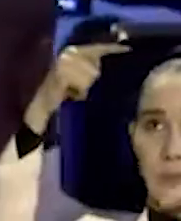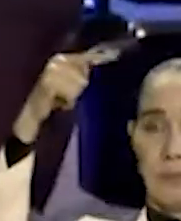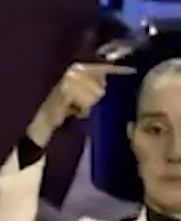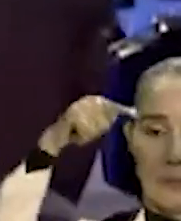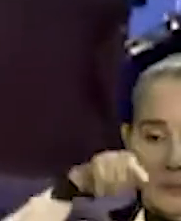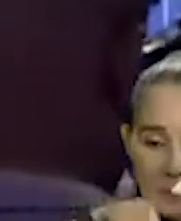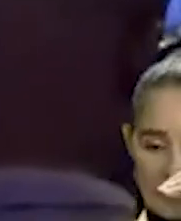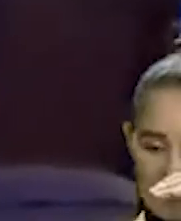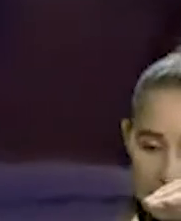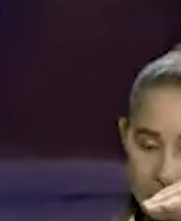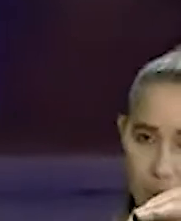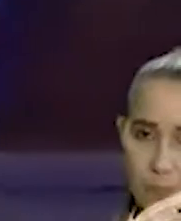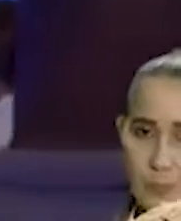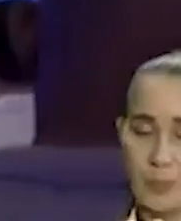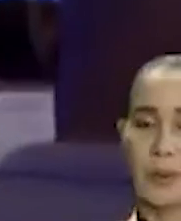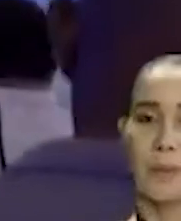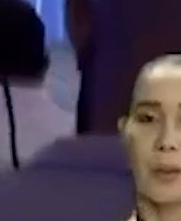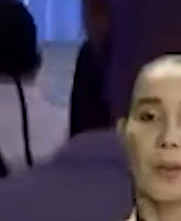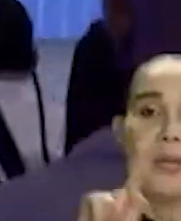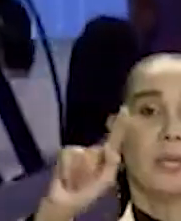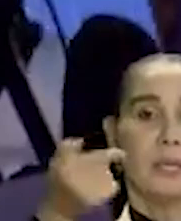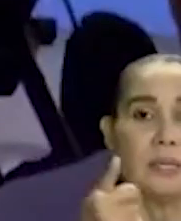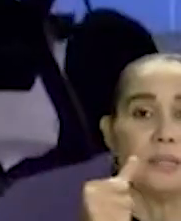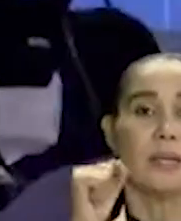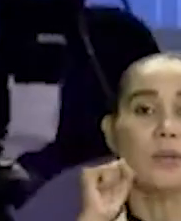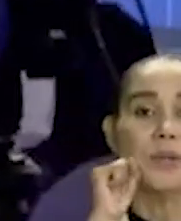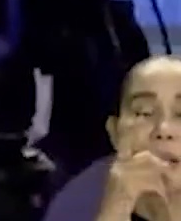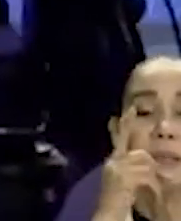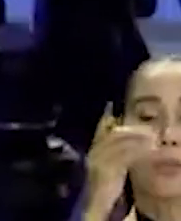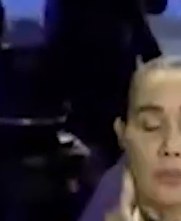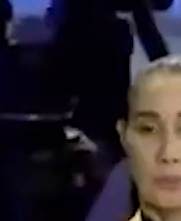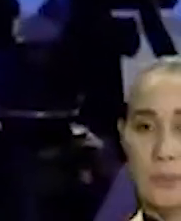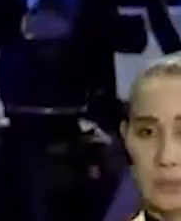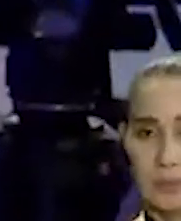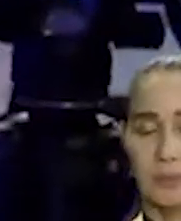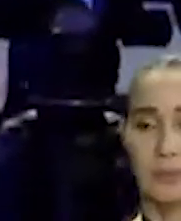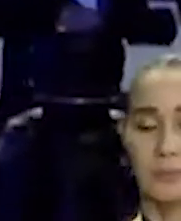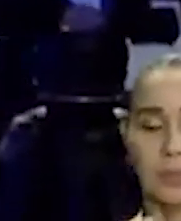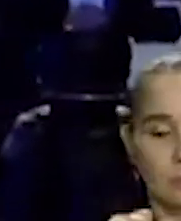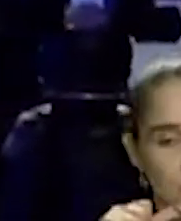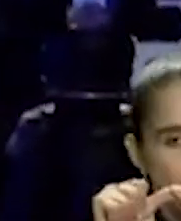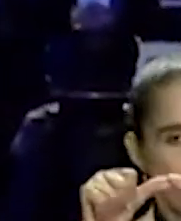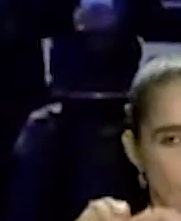que éstas tienen asignados Julissa Reyes noticias su mundo